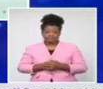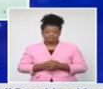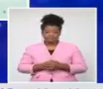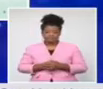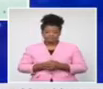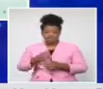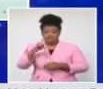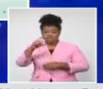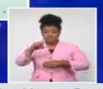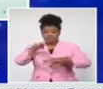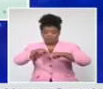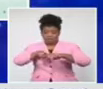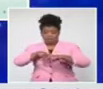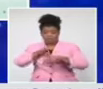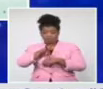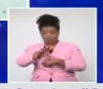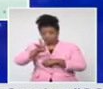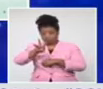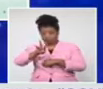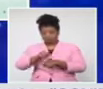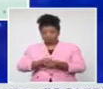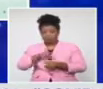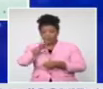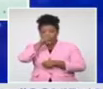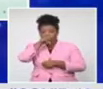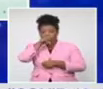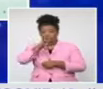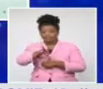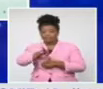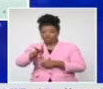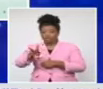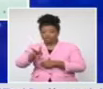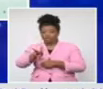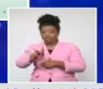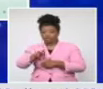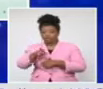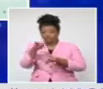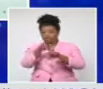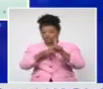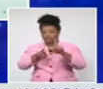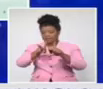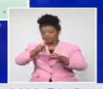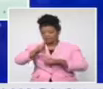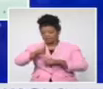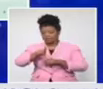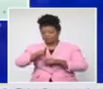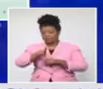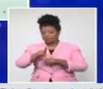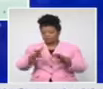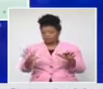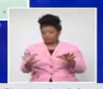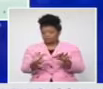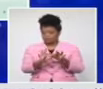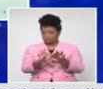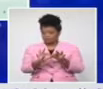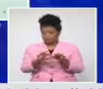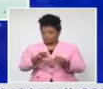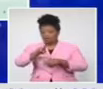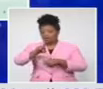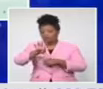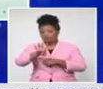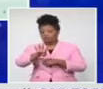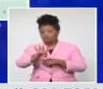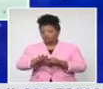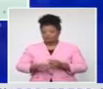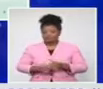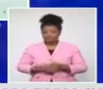Habana 23, Cotorro 22, Regla 21 y Guanabacoa 14 casos